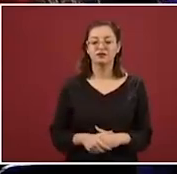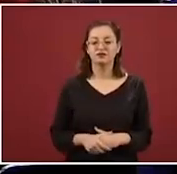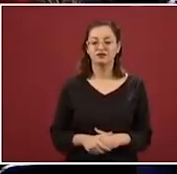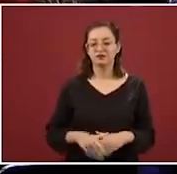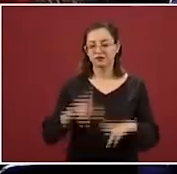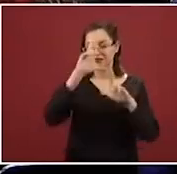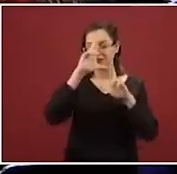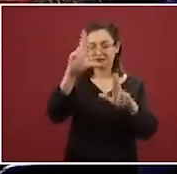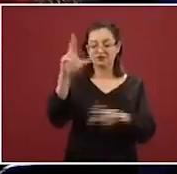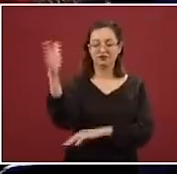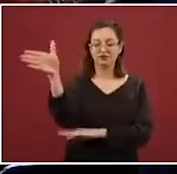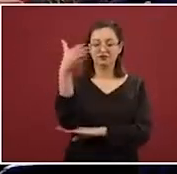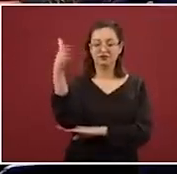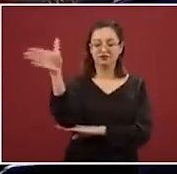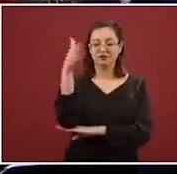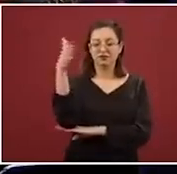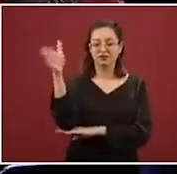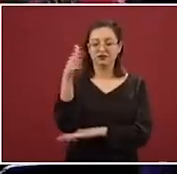homenaje a la bandera.